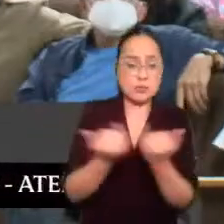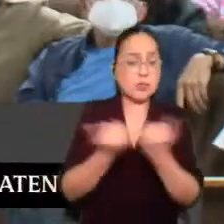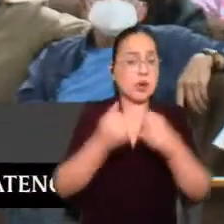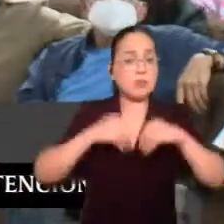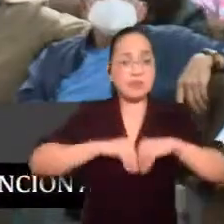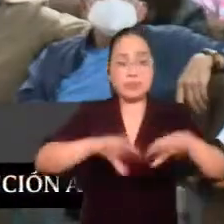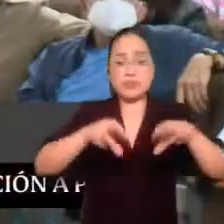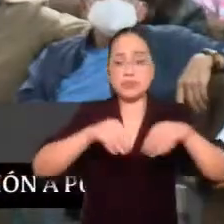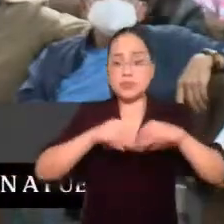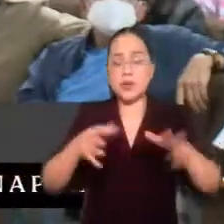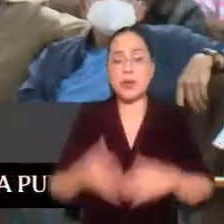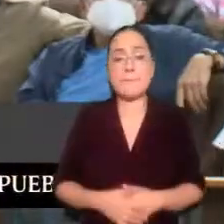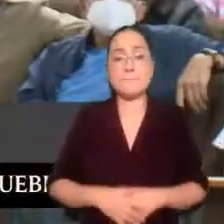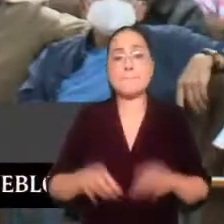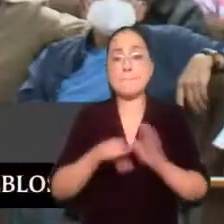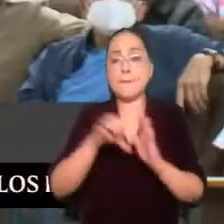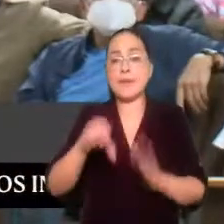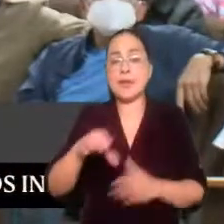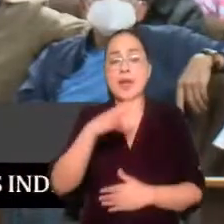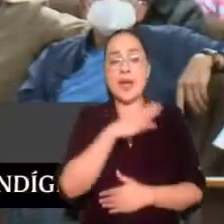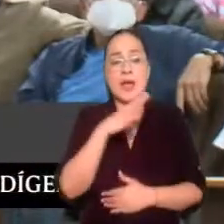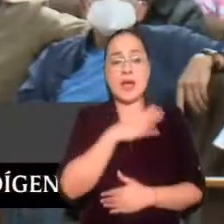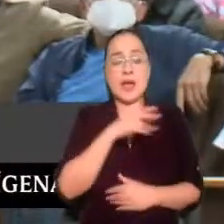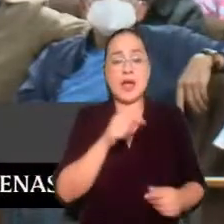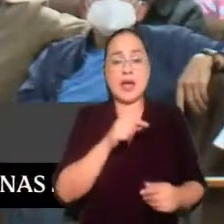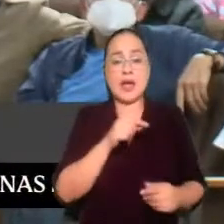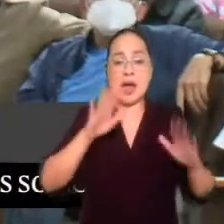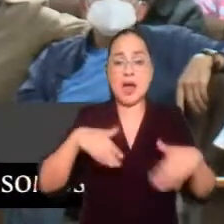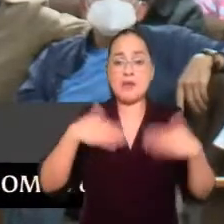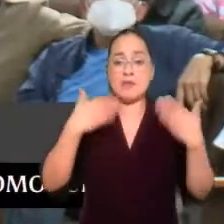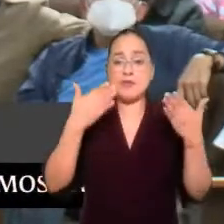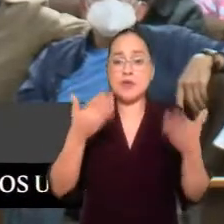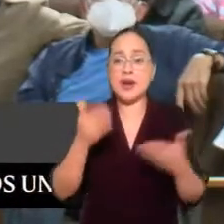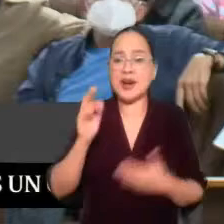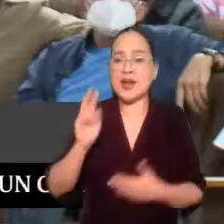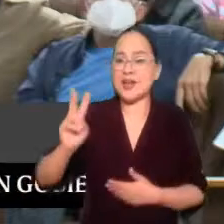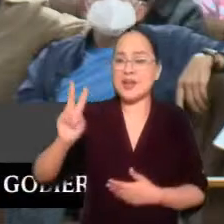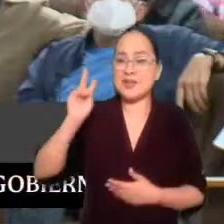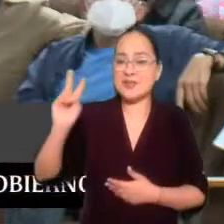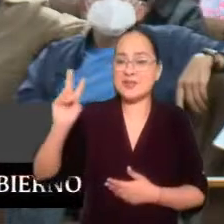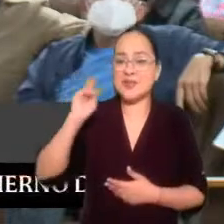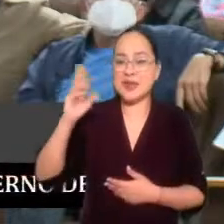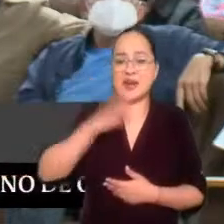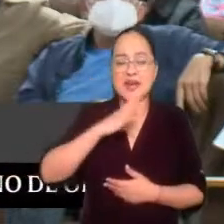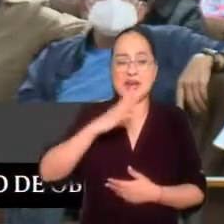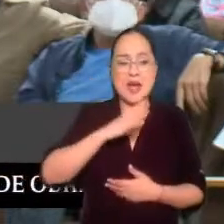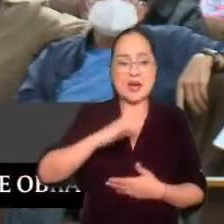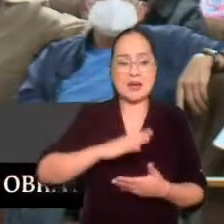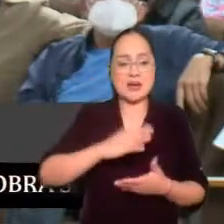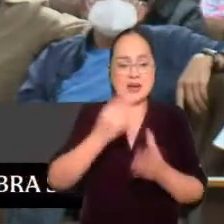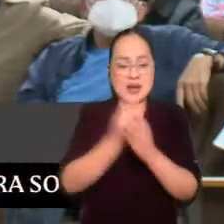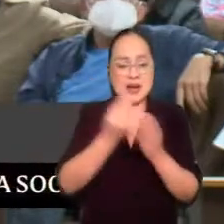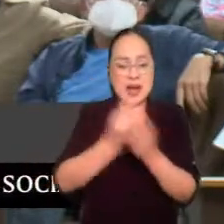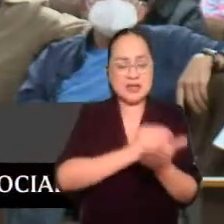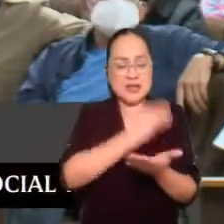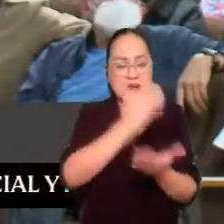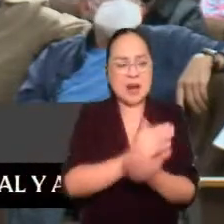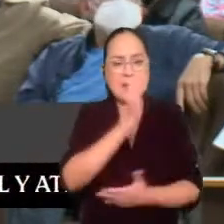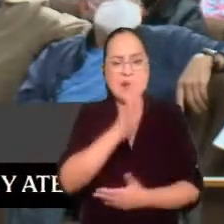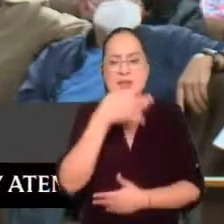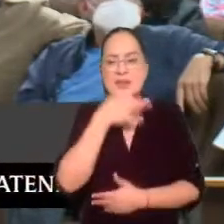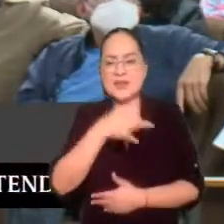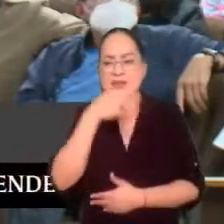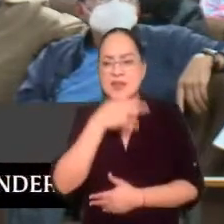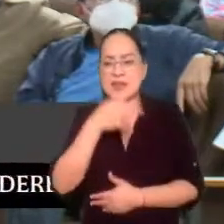Por ejemplo, en paro, vinieron y hicieron una pachanga ahí el viernes, no sé qué día, y bailaron, y, es decir, festinaron que están en paro y que